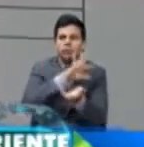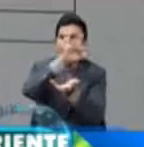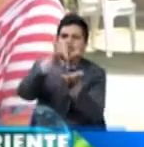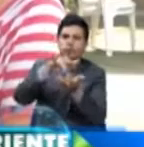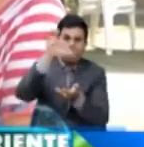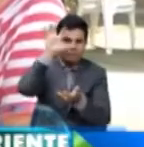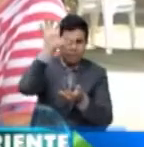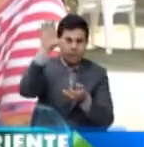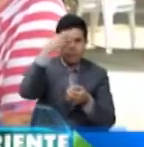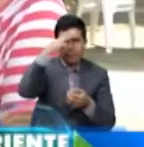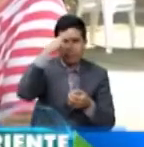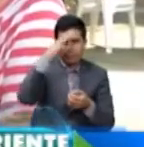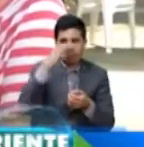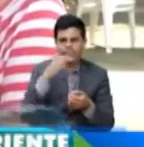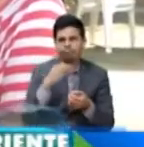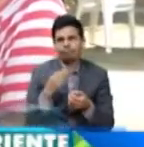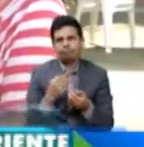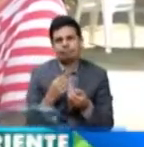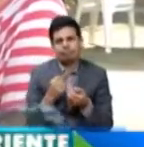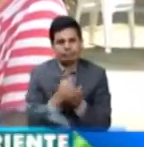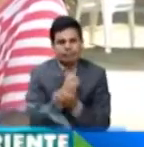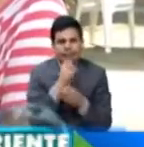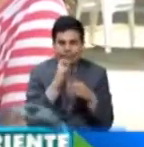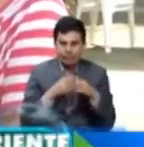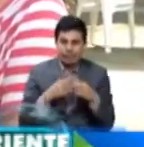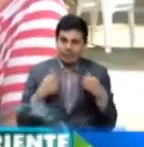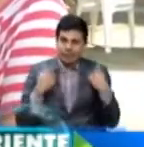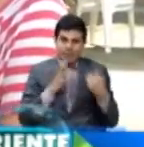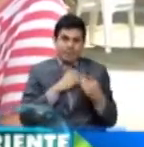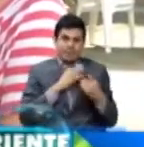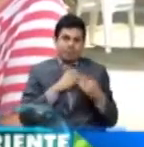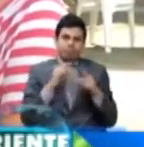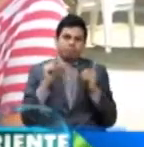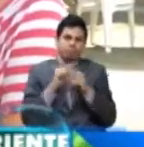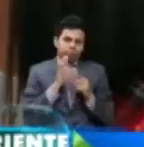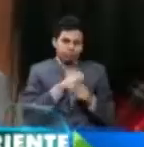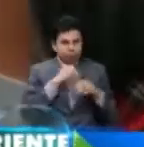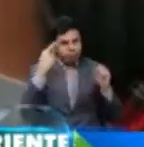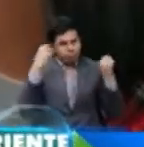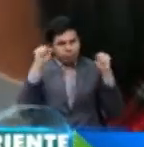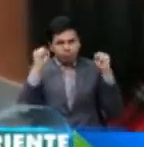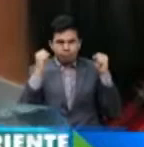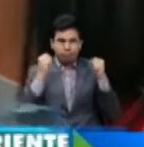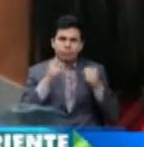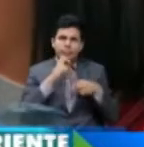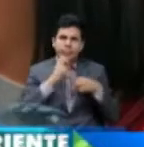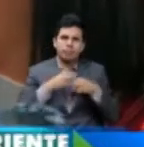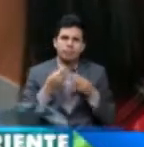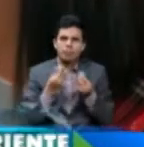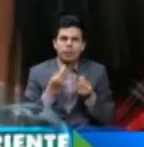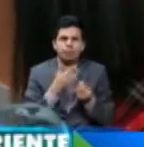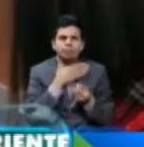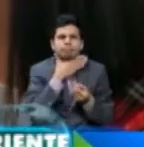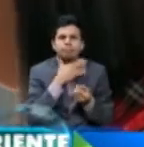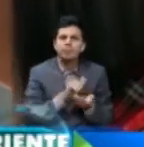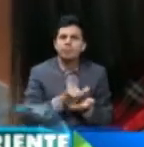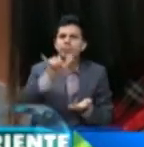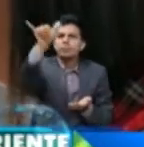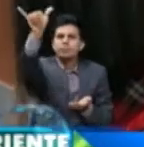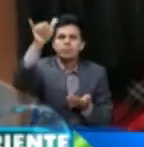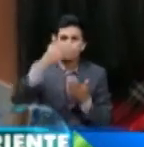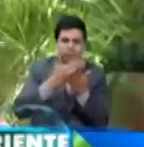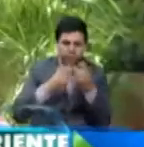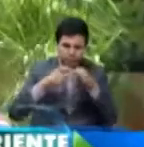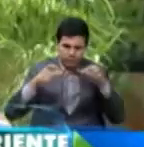país. Pero la noticia, aunque la debería llenar de alegría, también la angustia, pues no cuenta con los recursos para pagar los